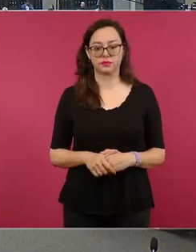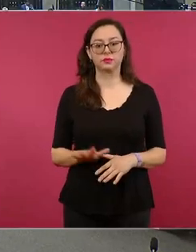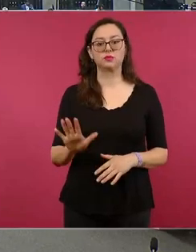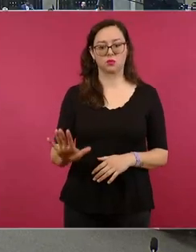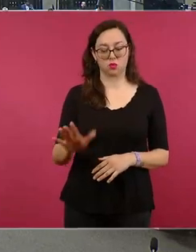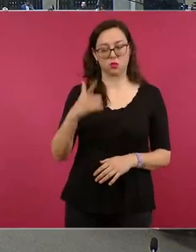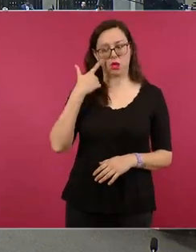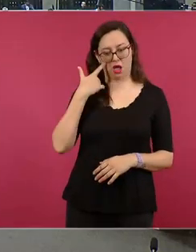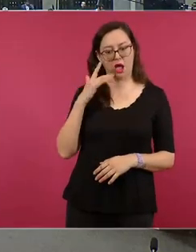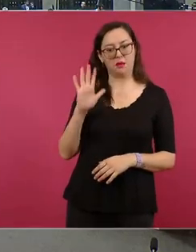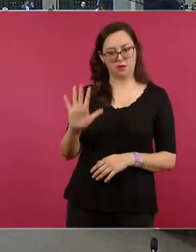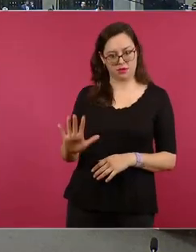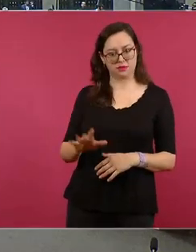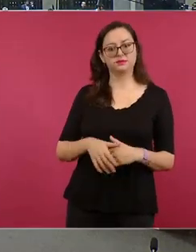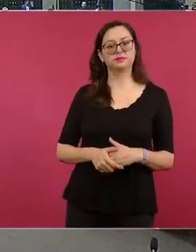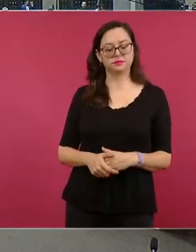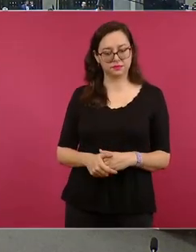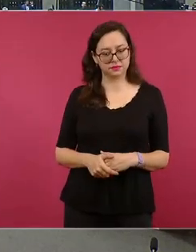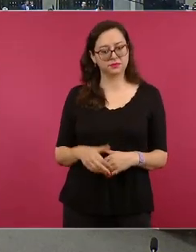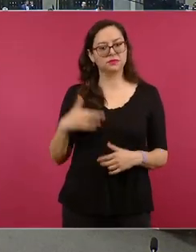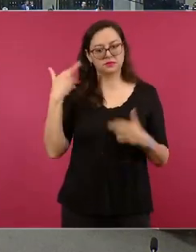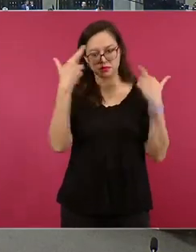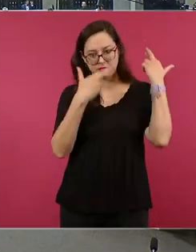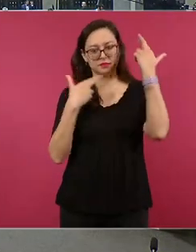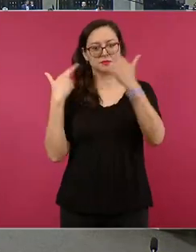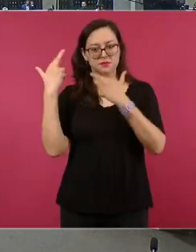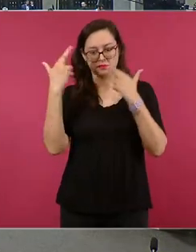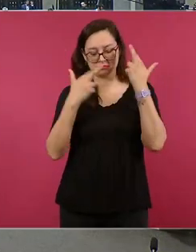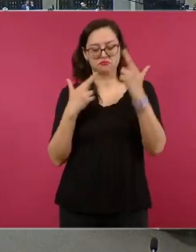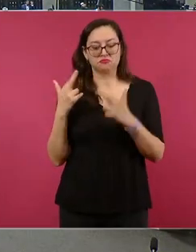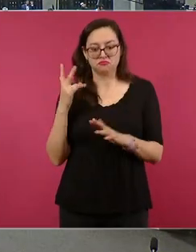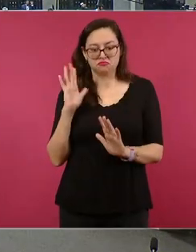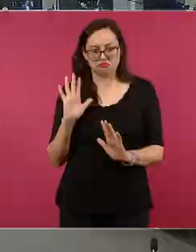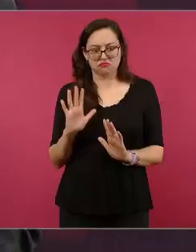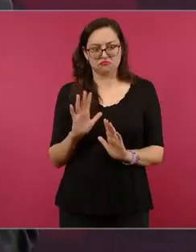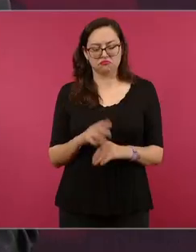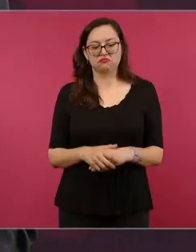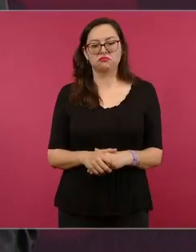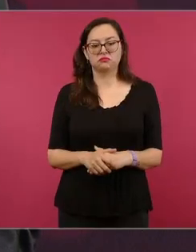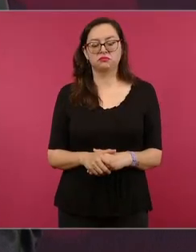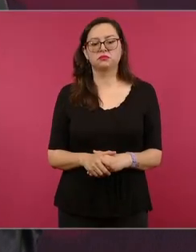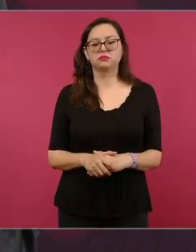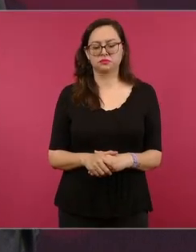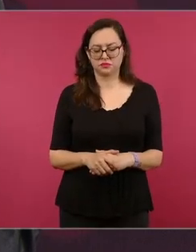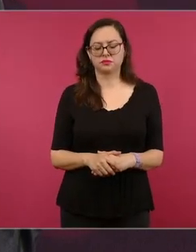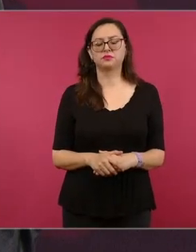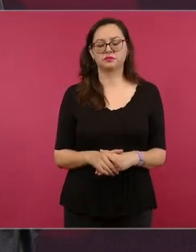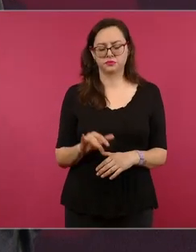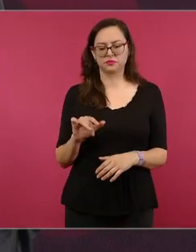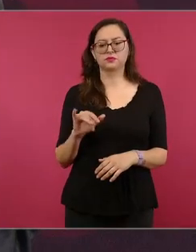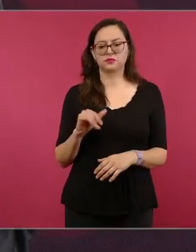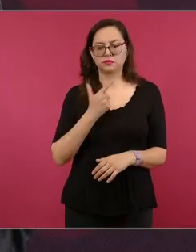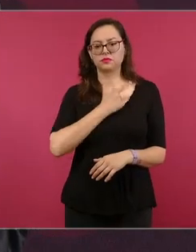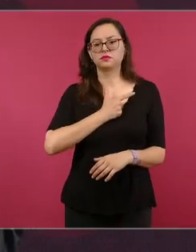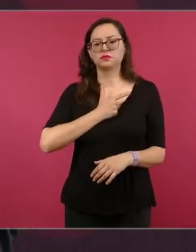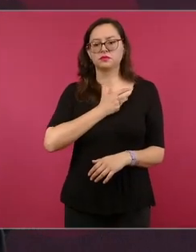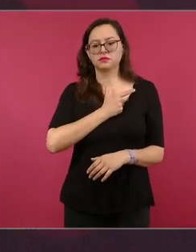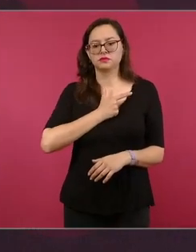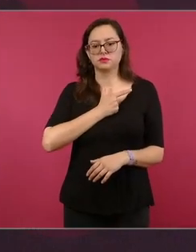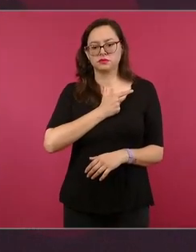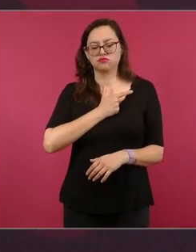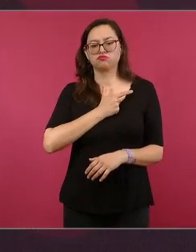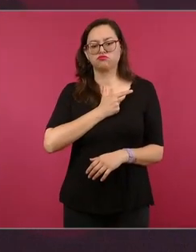vemos, sí. Vamos a tratarlo. Y coincido contigo acerca de que